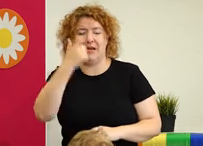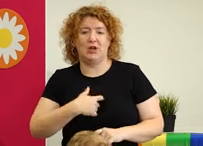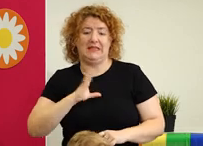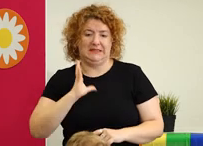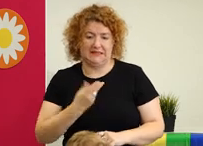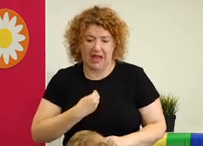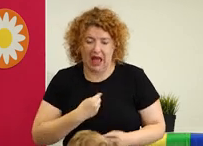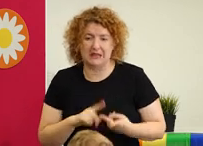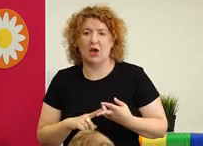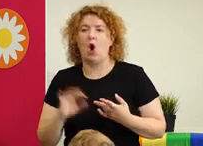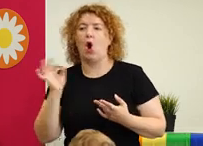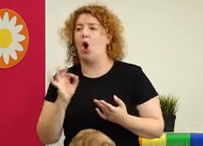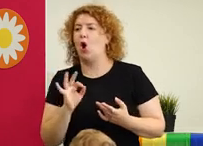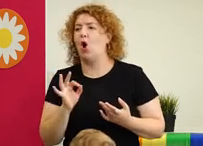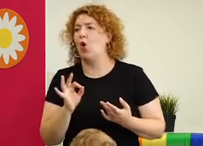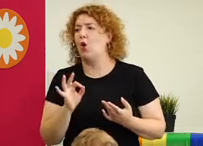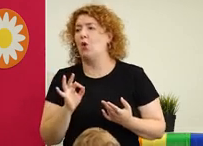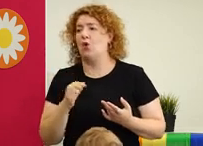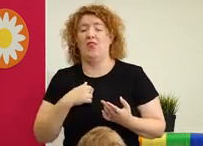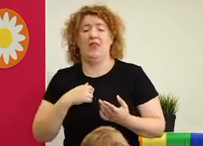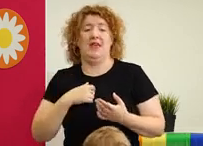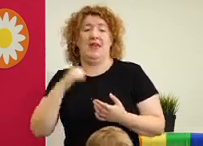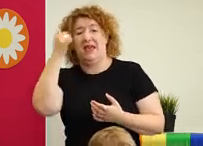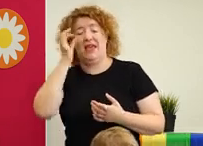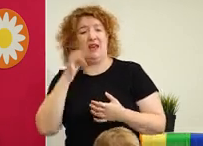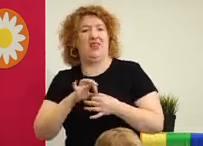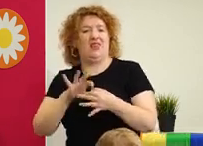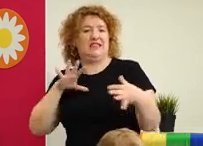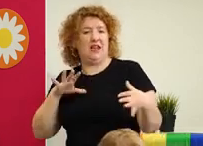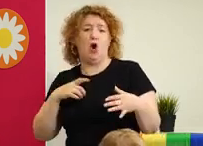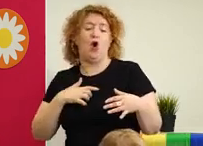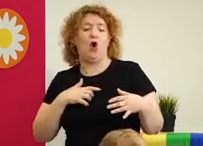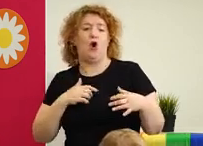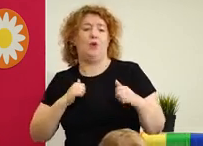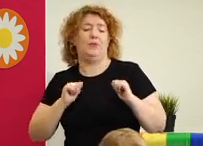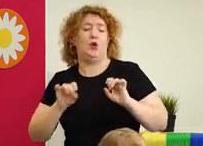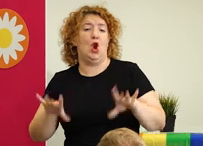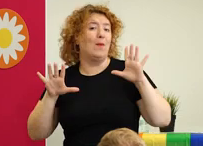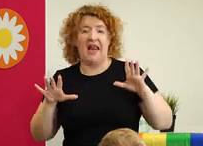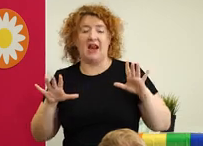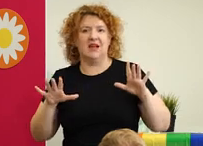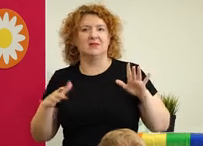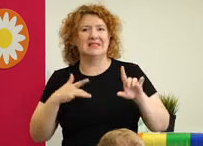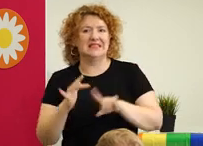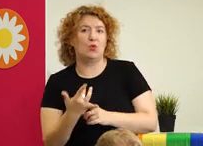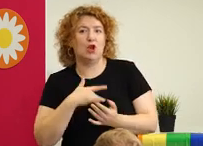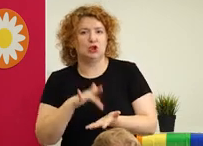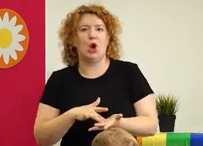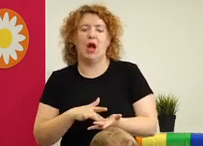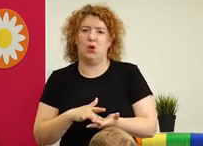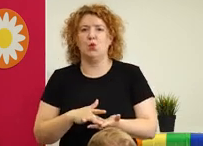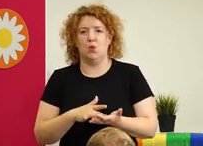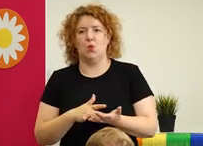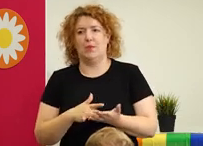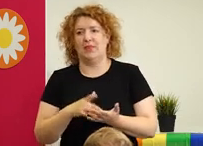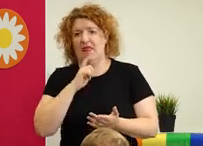o las personas disidentes de género o no binarias enfrentando estas situaciones. Dicho esto, creo que hay una cosa que